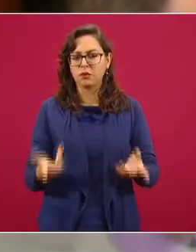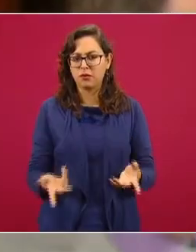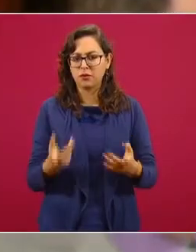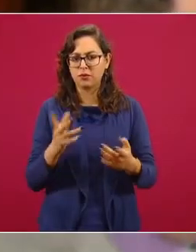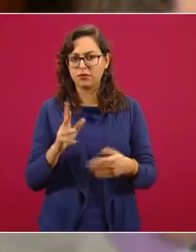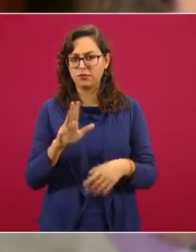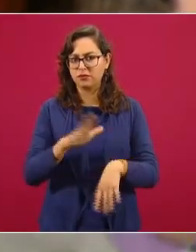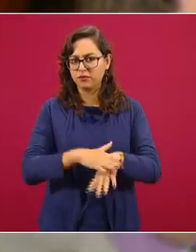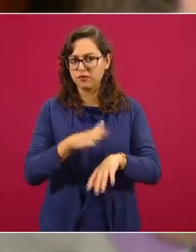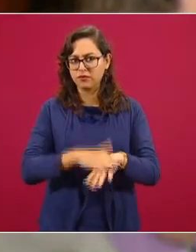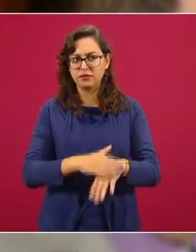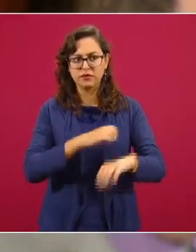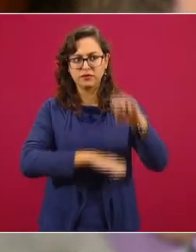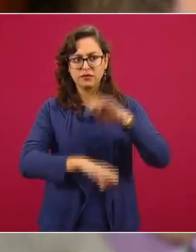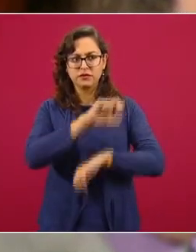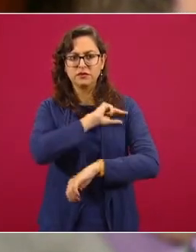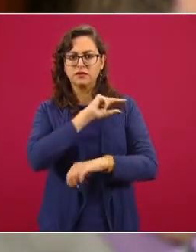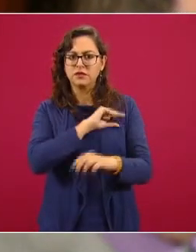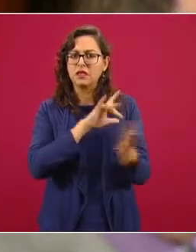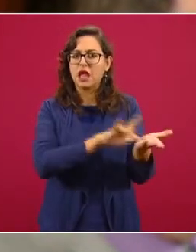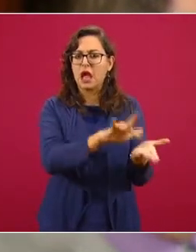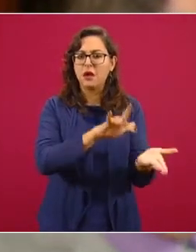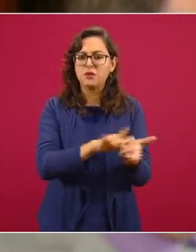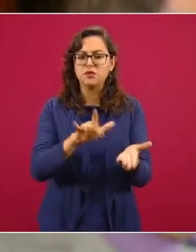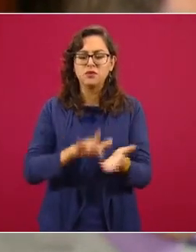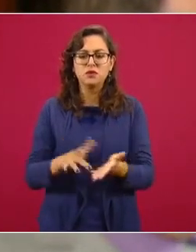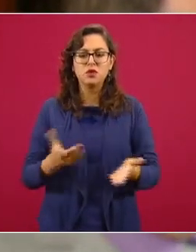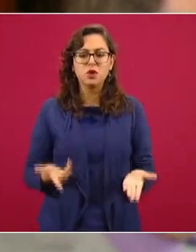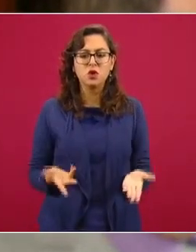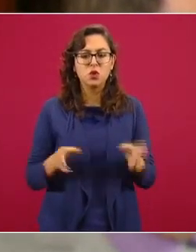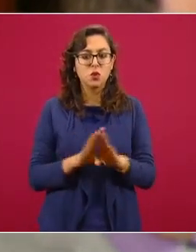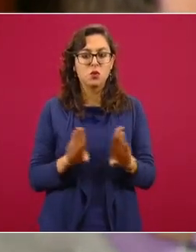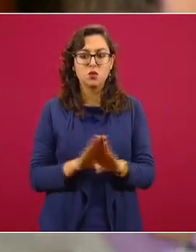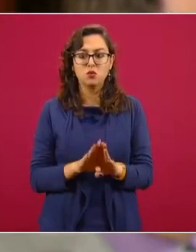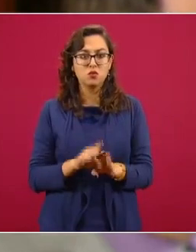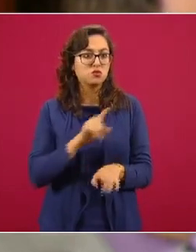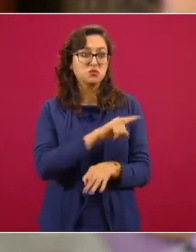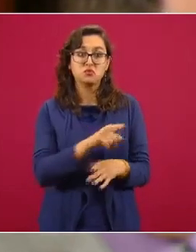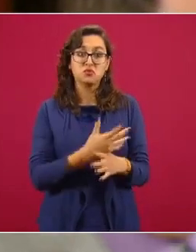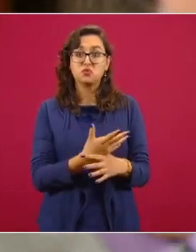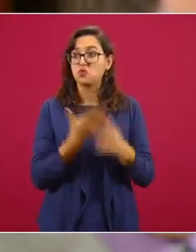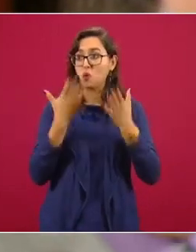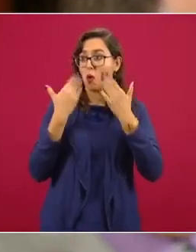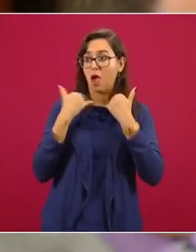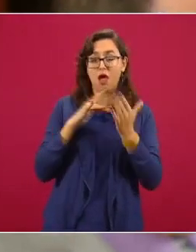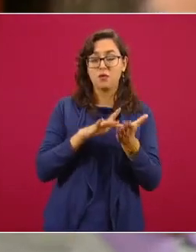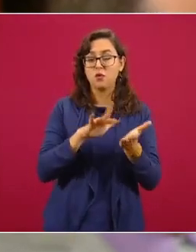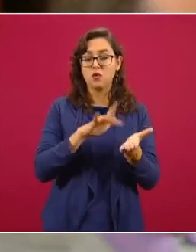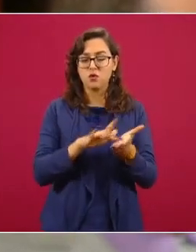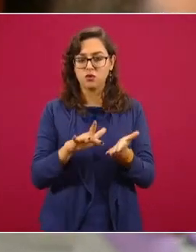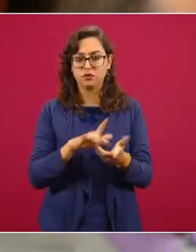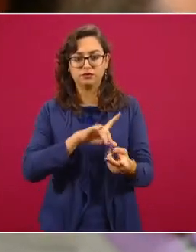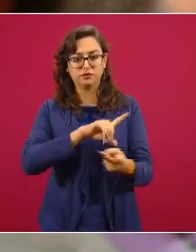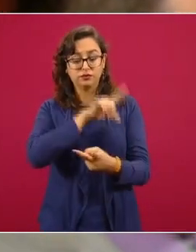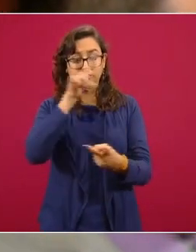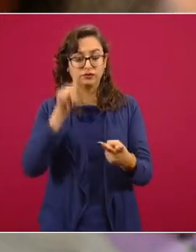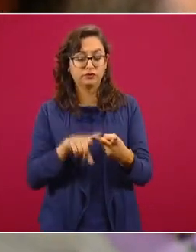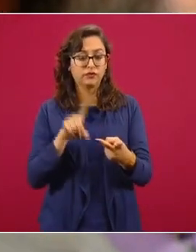las empresas privadas, que ellos dicen no tener apoyos? Y la segunda, ¿cuál es la política en la